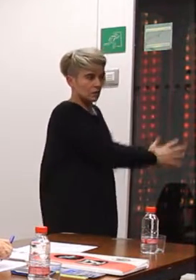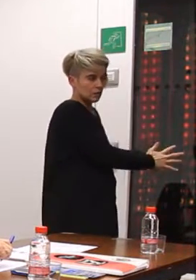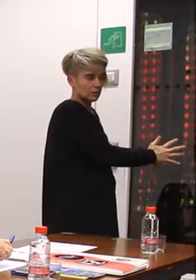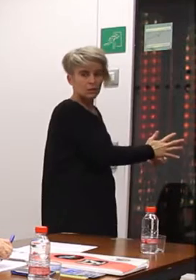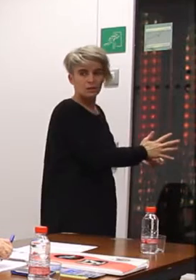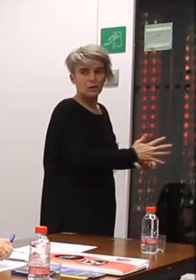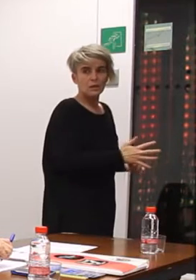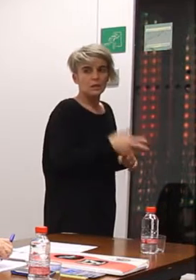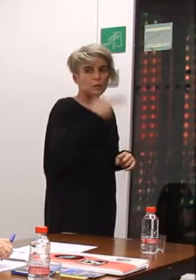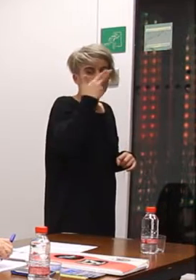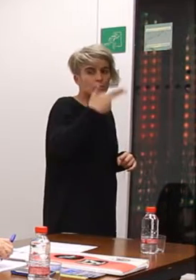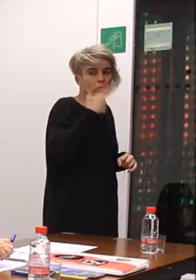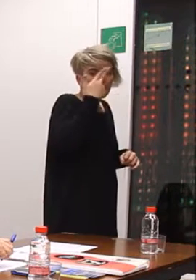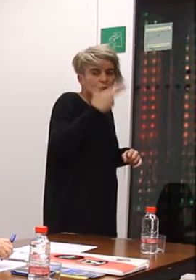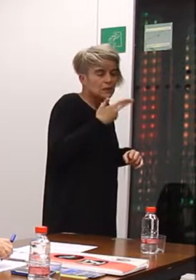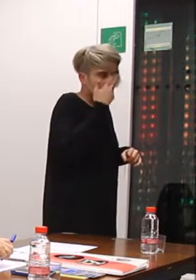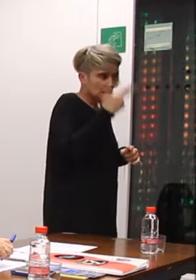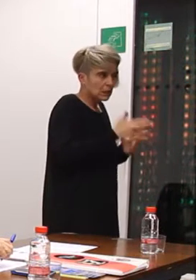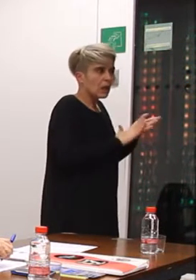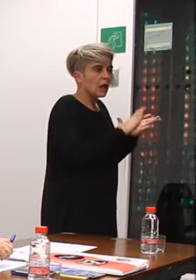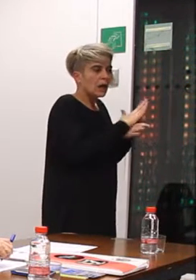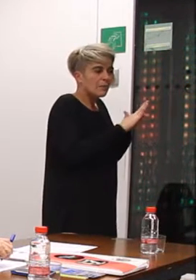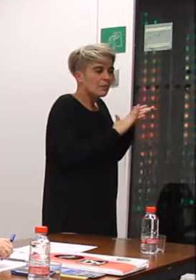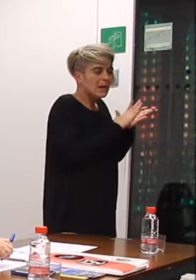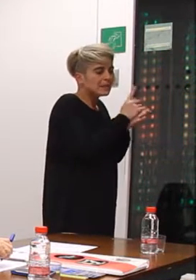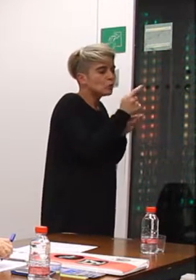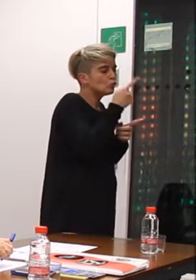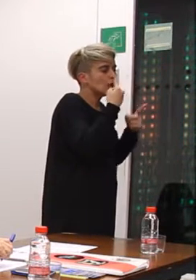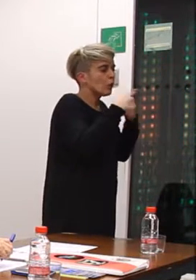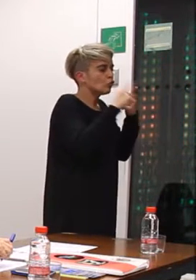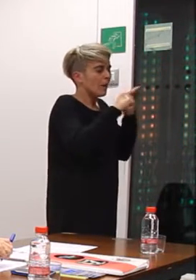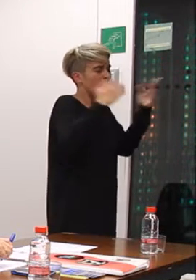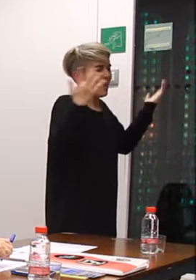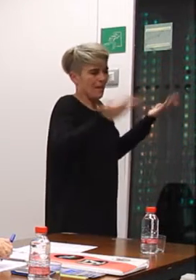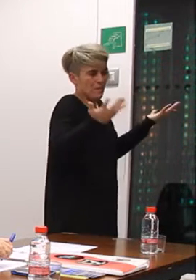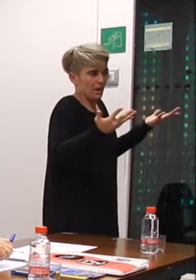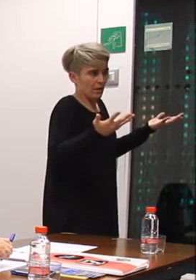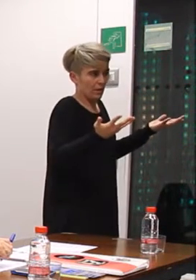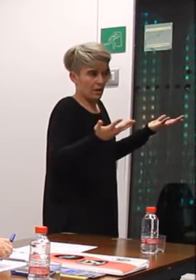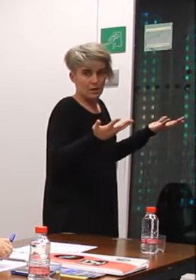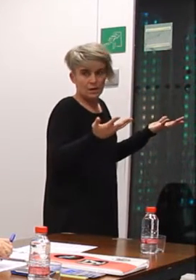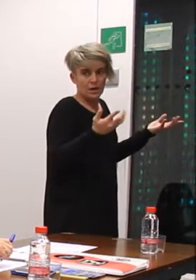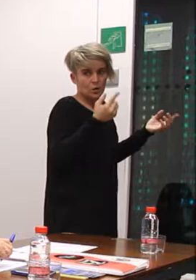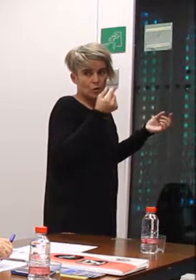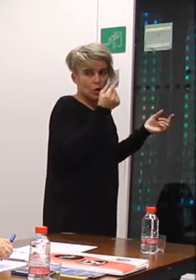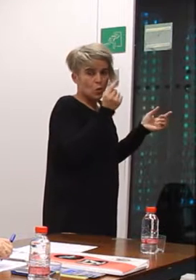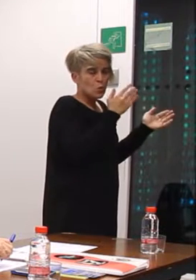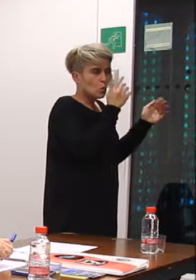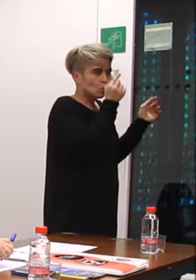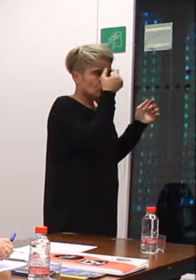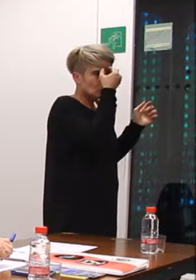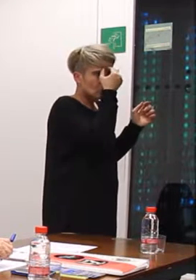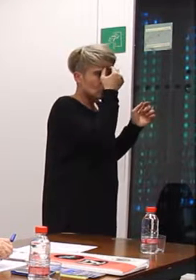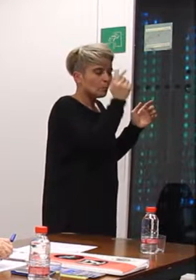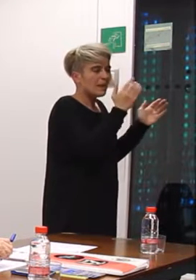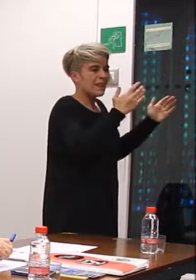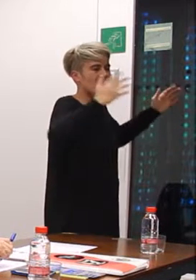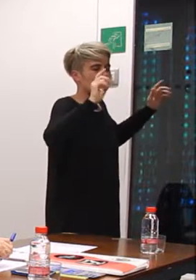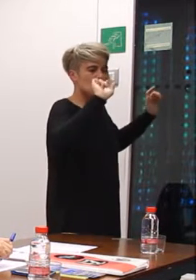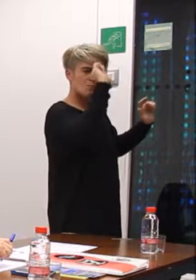se trata de un aspecto de emergencia, y un aspecto de emergencia y urgencia